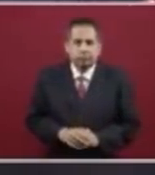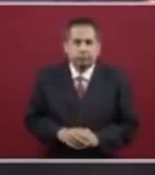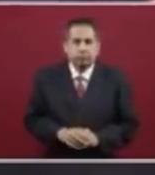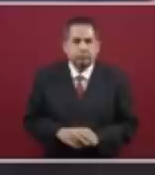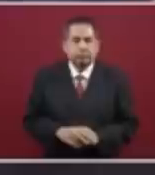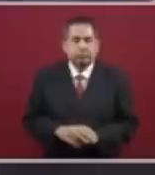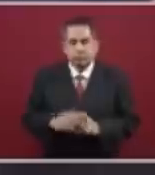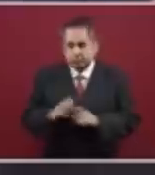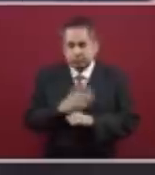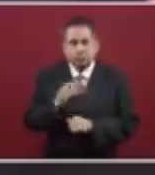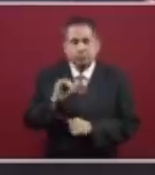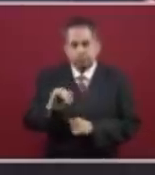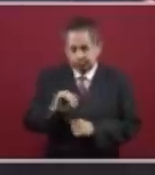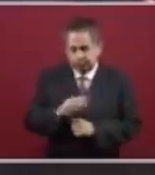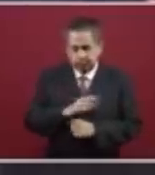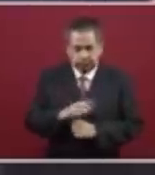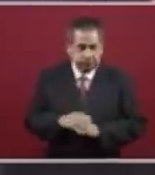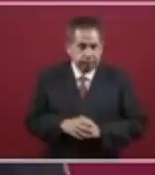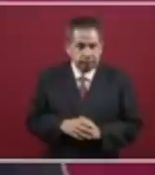Porque sí,